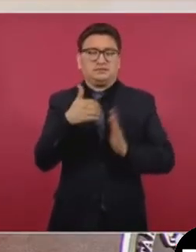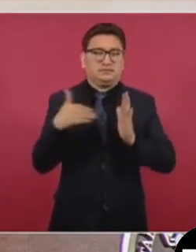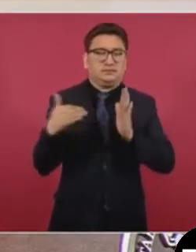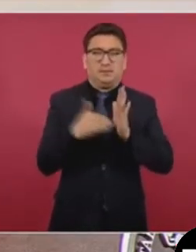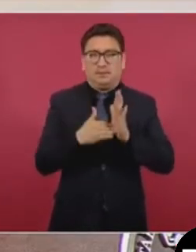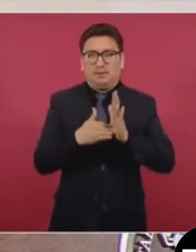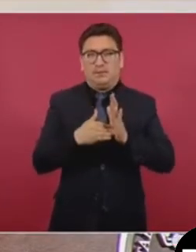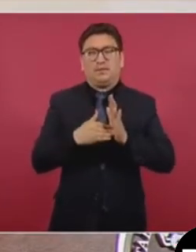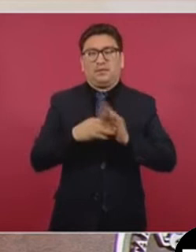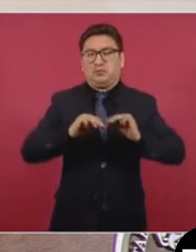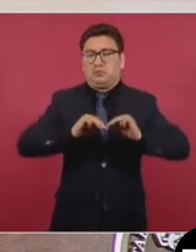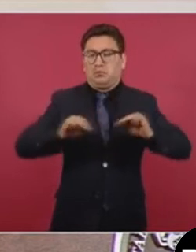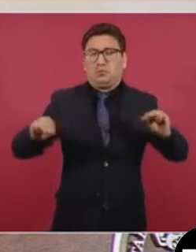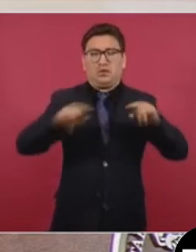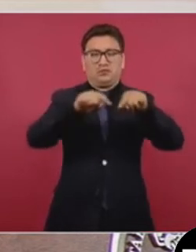metros cuadrados.